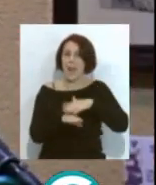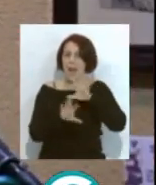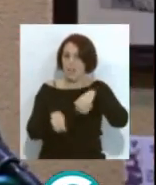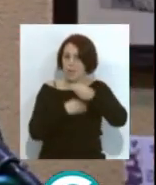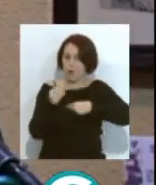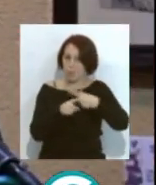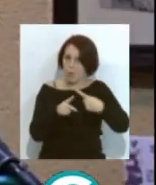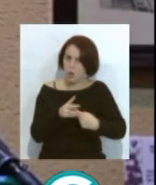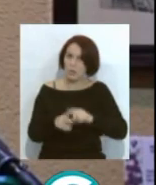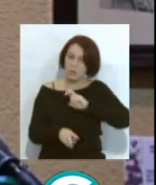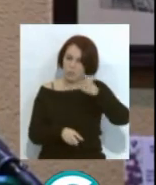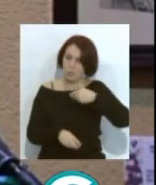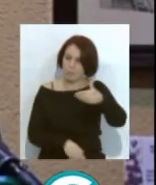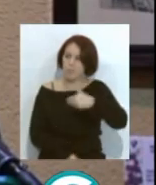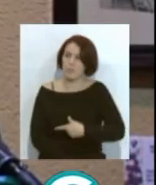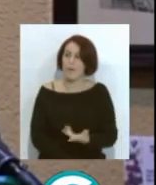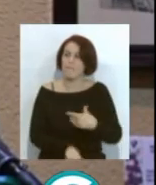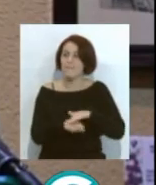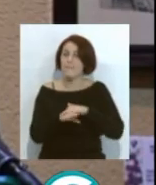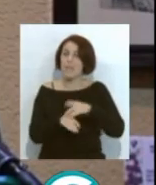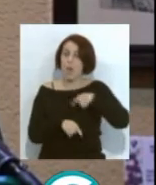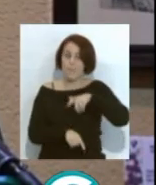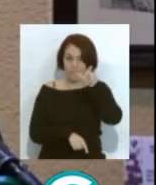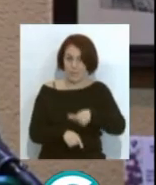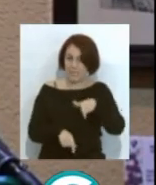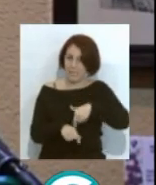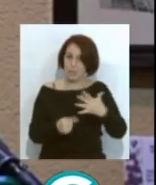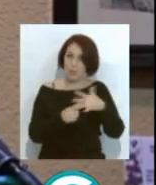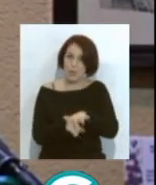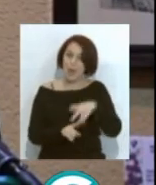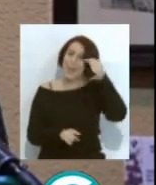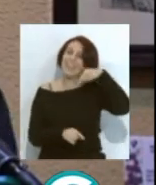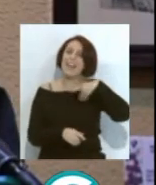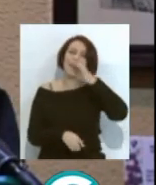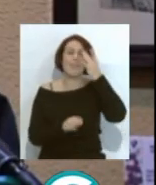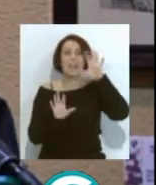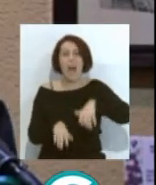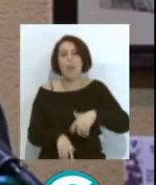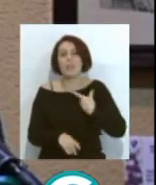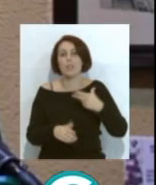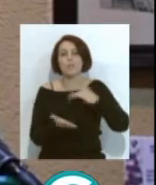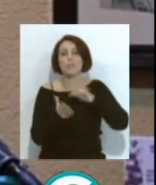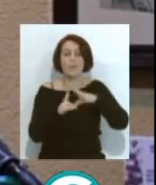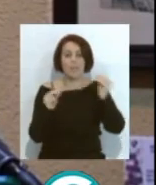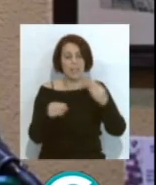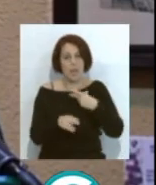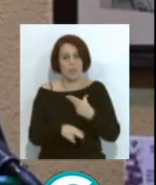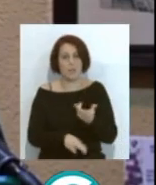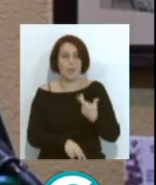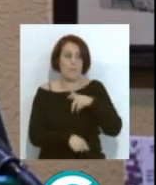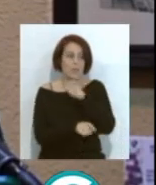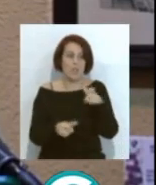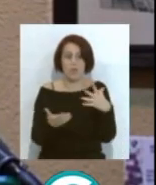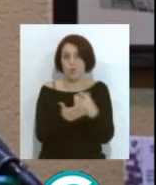y perdón que sea personalista en este caso, que cuando se creó la Cátedra del Carnaval de Cádiz en la universidad, no a todo el